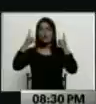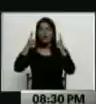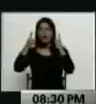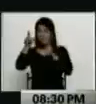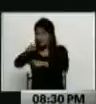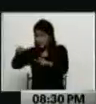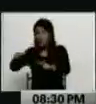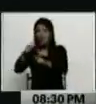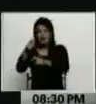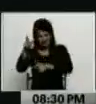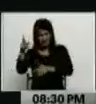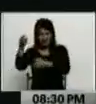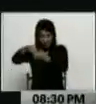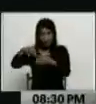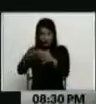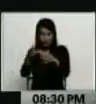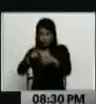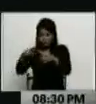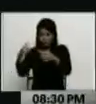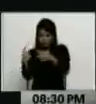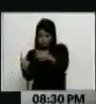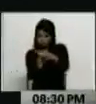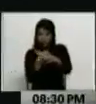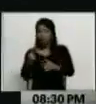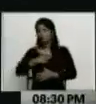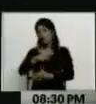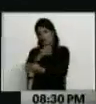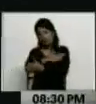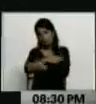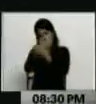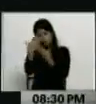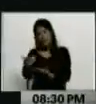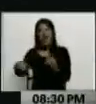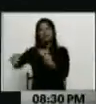jugadores de los tiburones a